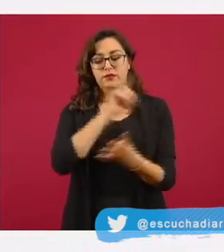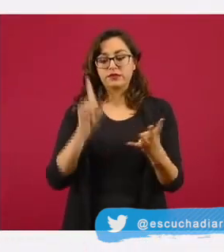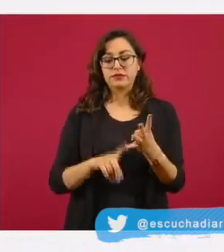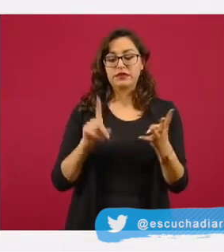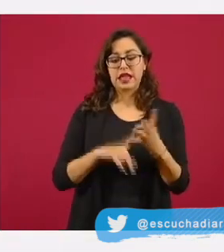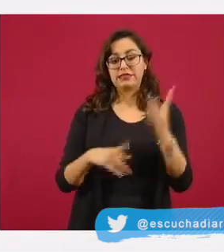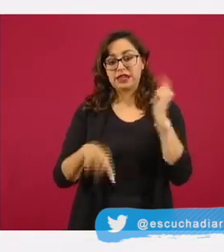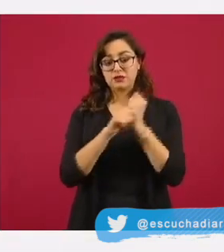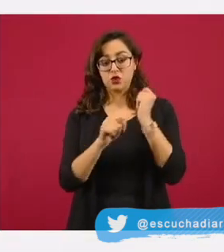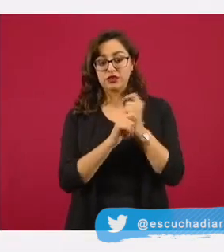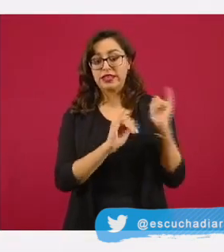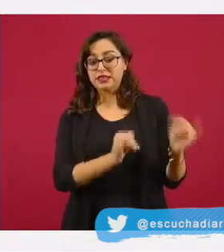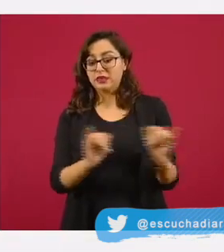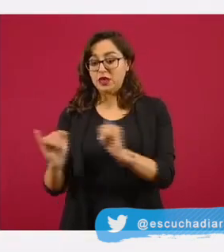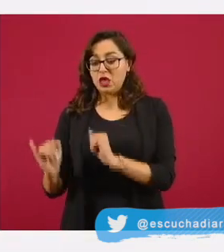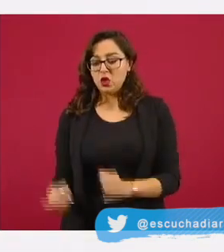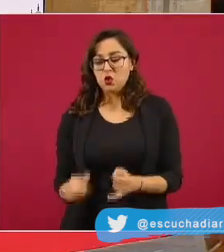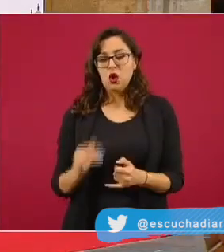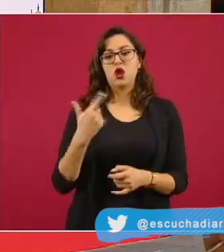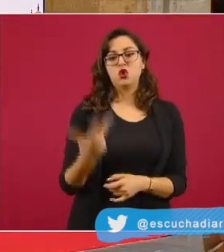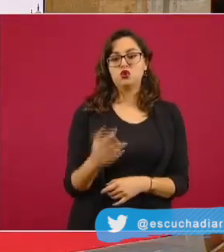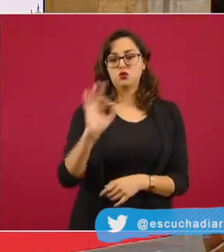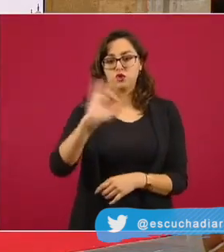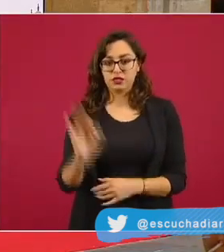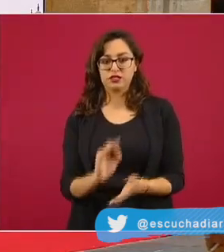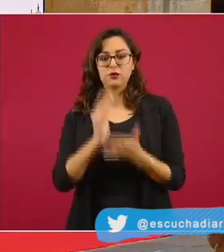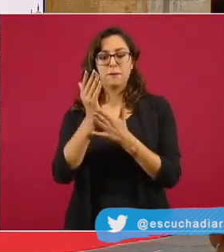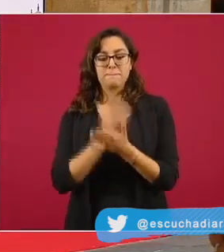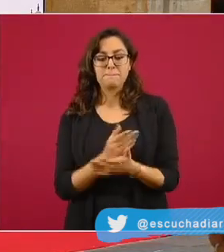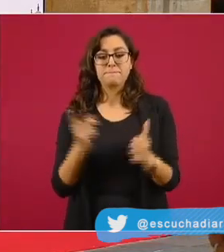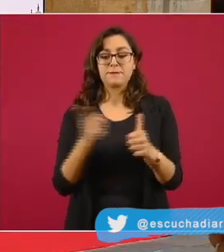individual 8%, el robo de vehículo